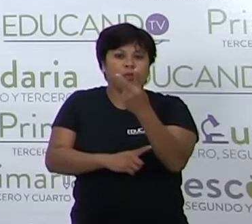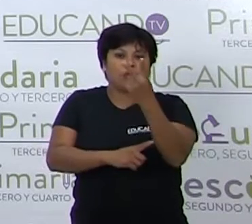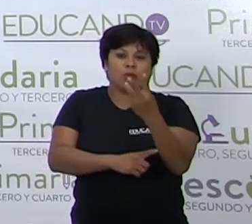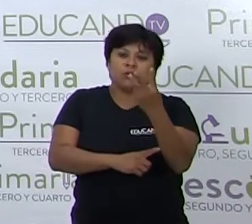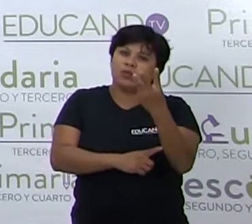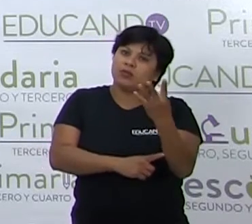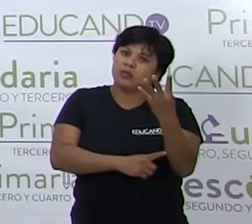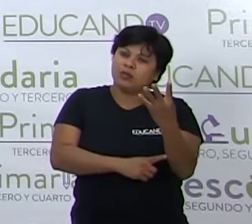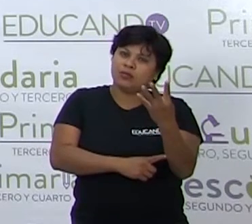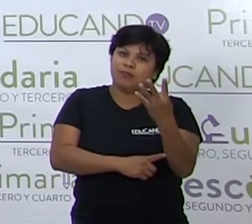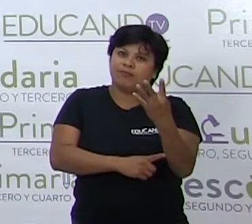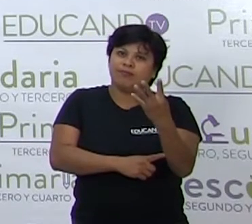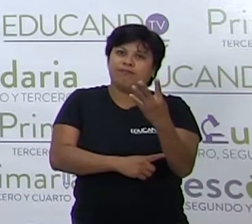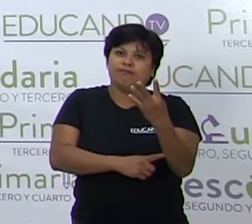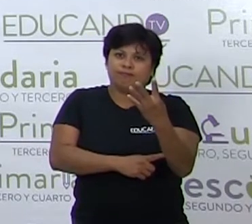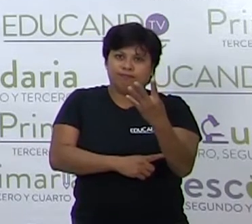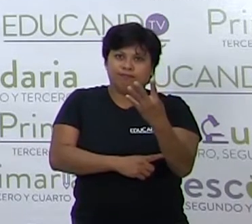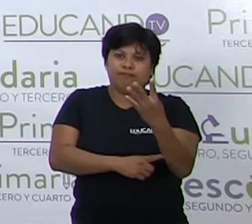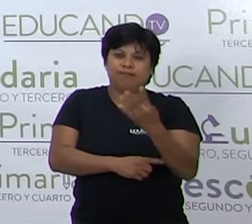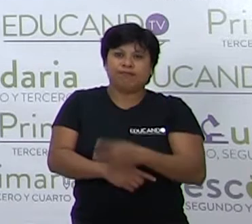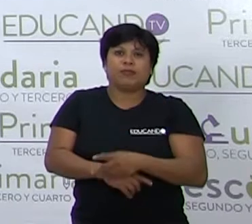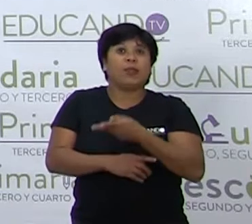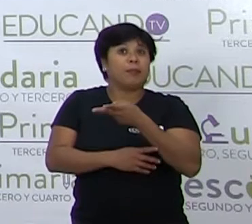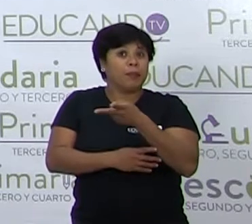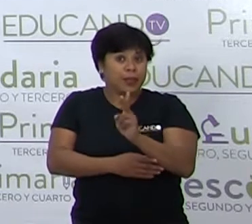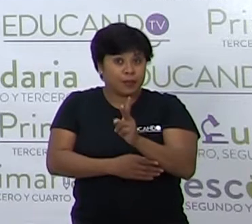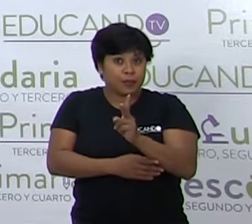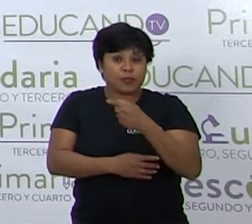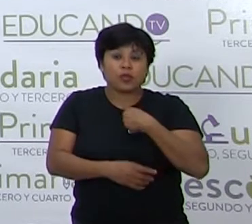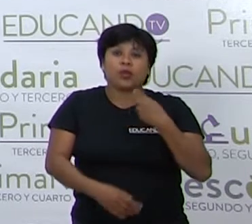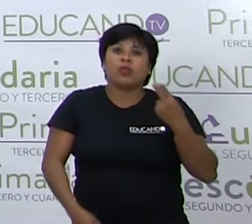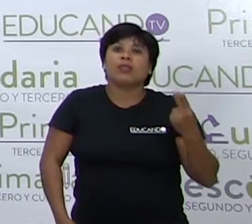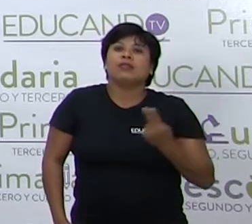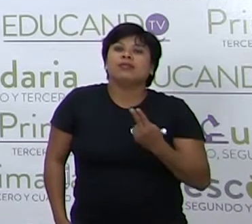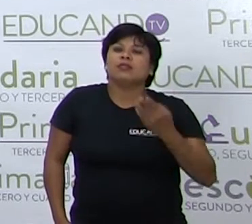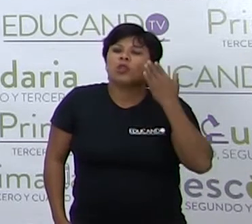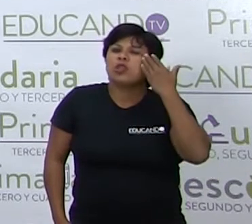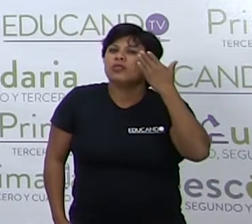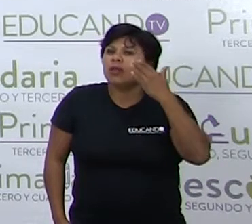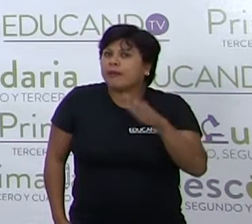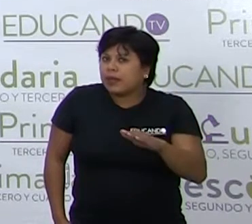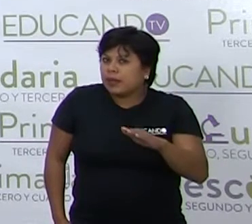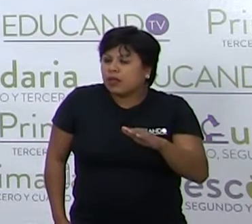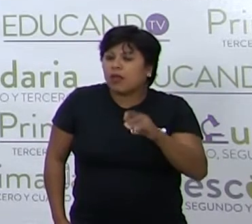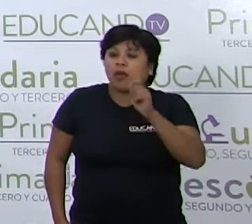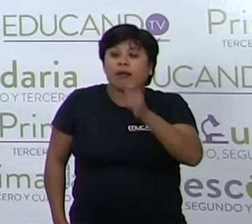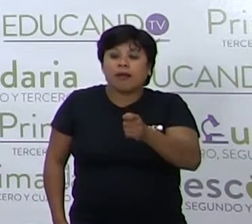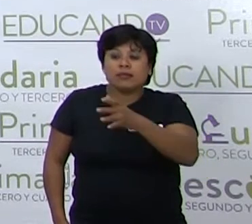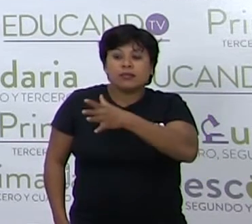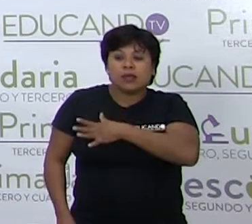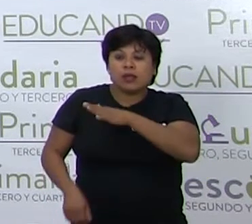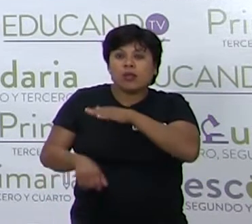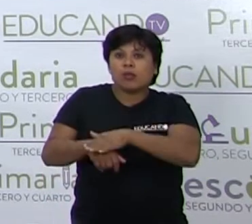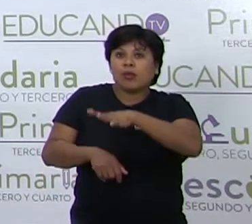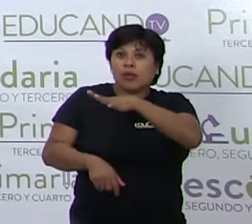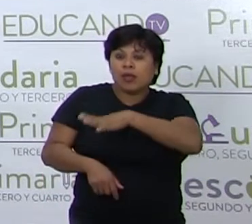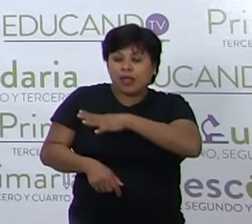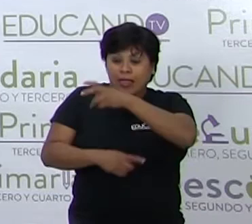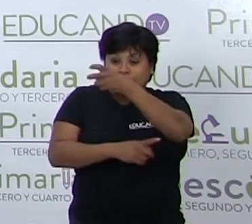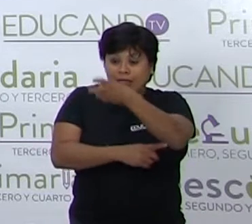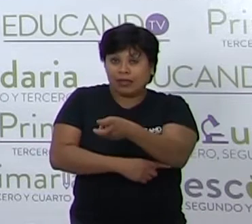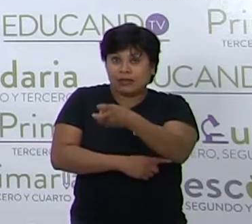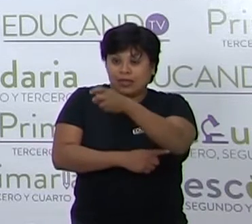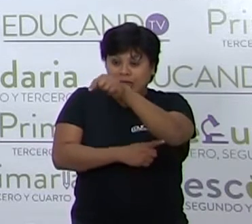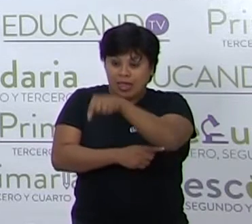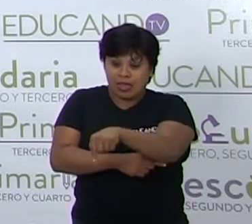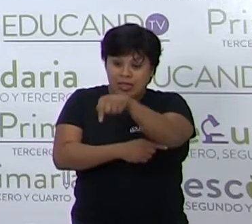2, 3 y 4. Pero yo lo que necesito saber es qué número va ubicado aquí, aquí y